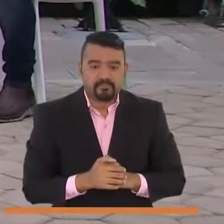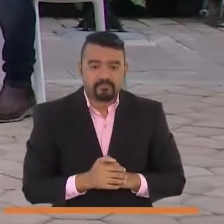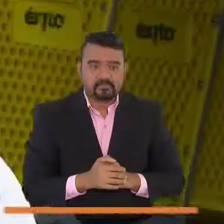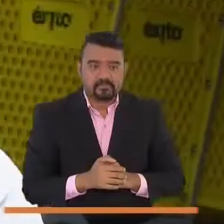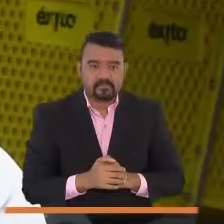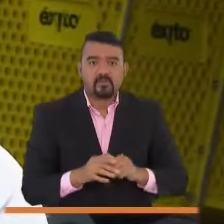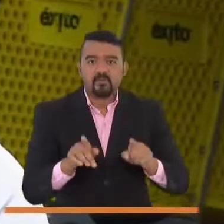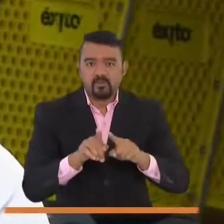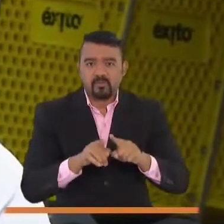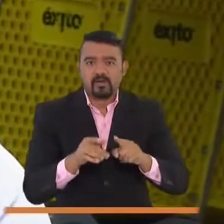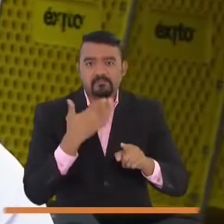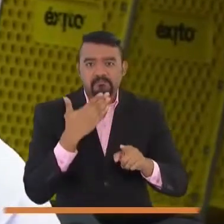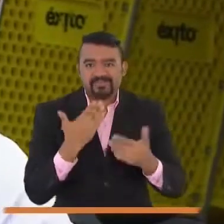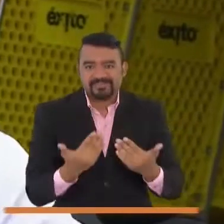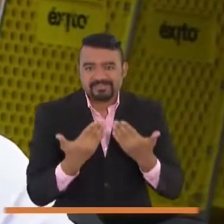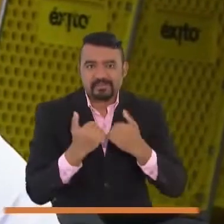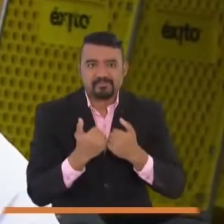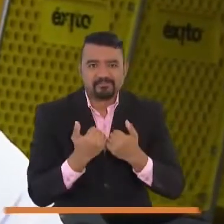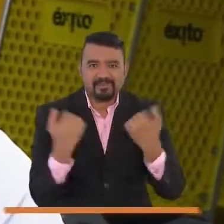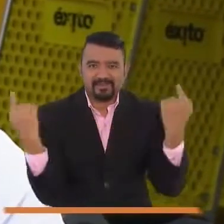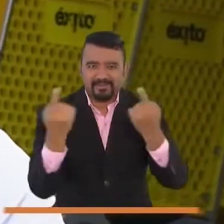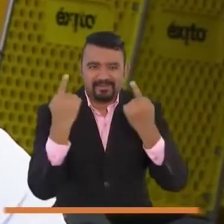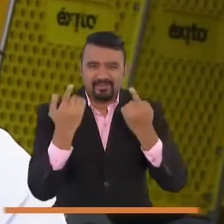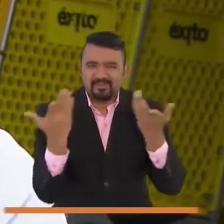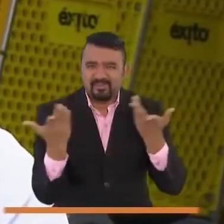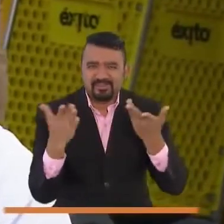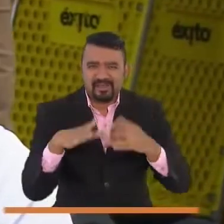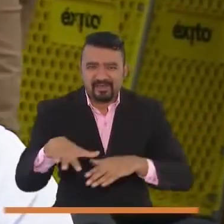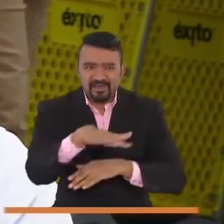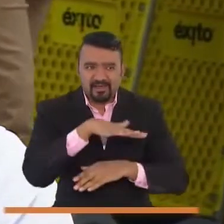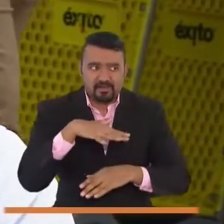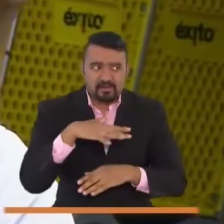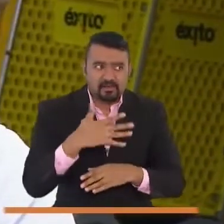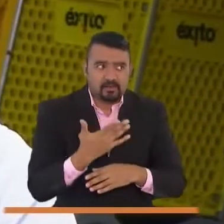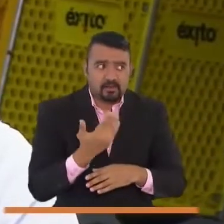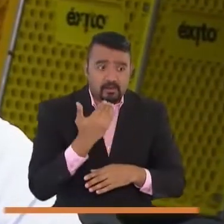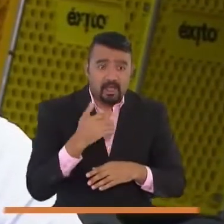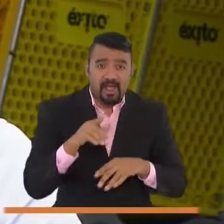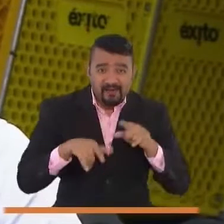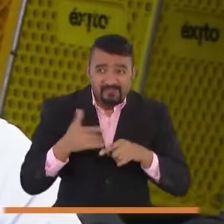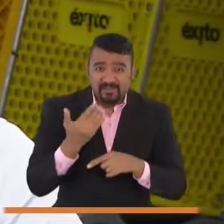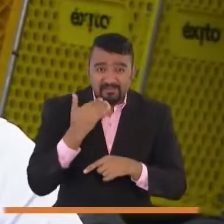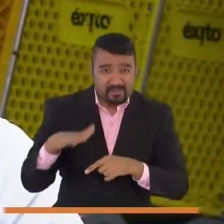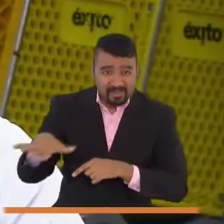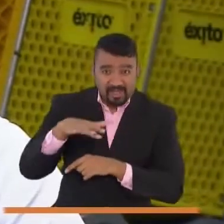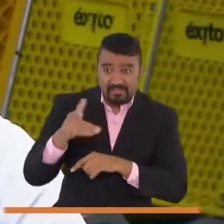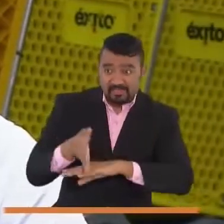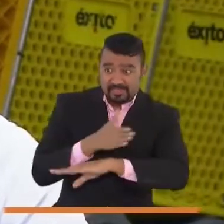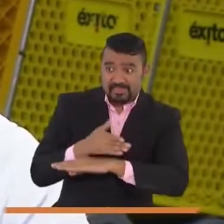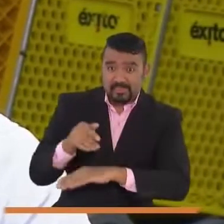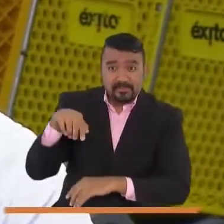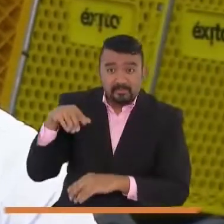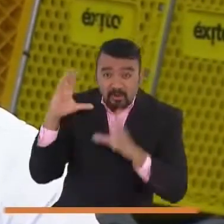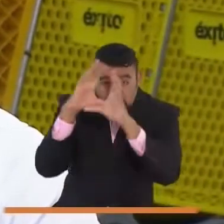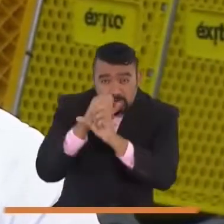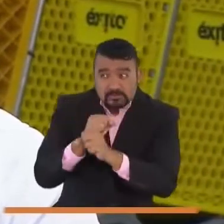por donde la comunidad tenía que transitar por la sección vial, poniendo en riesgo pues como su integridad física. Es una intervención y una inversión